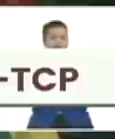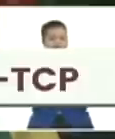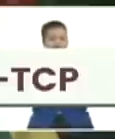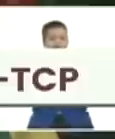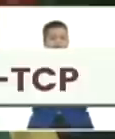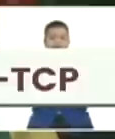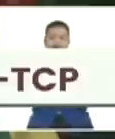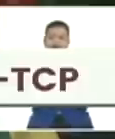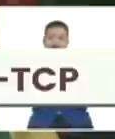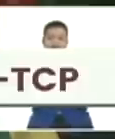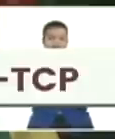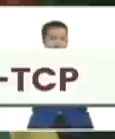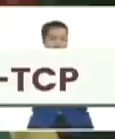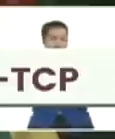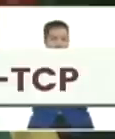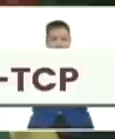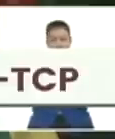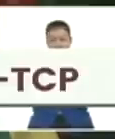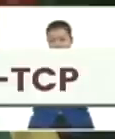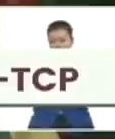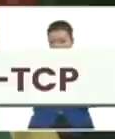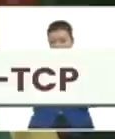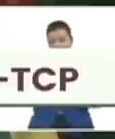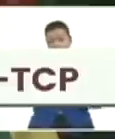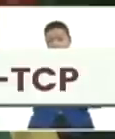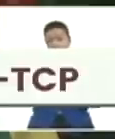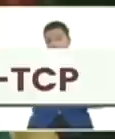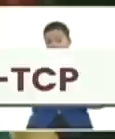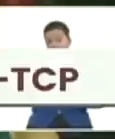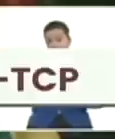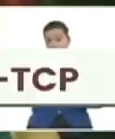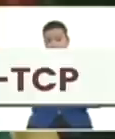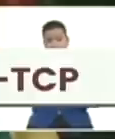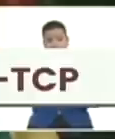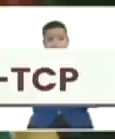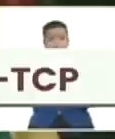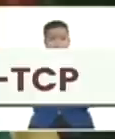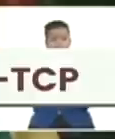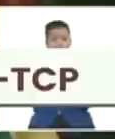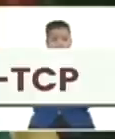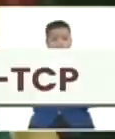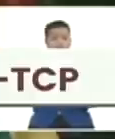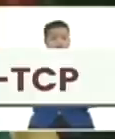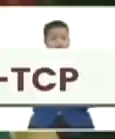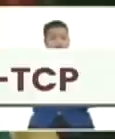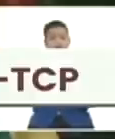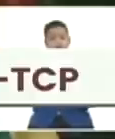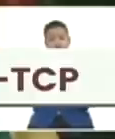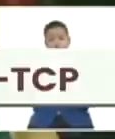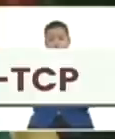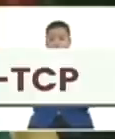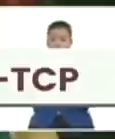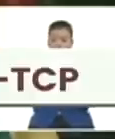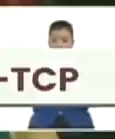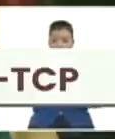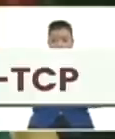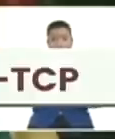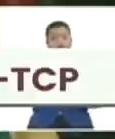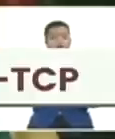ocurrió, por solo citar algunos ejemplos, contra Guatemala en 1954, República Dominicana